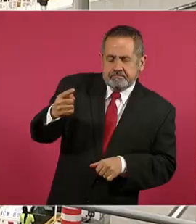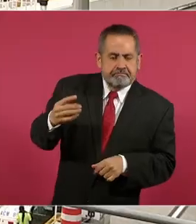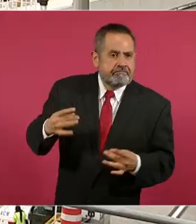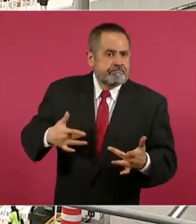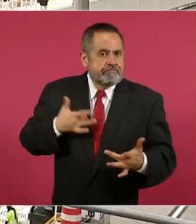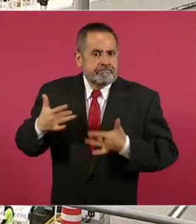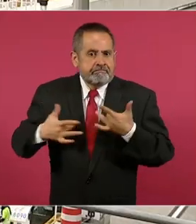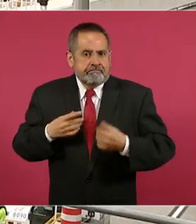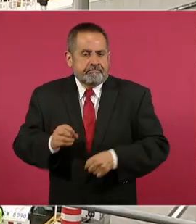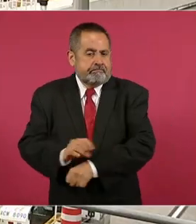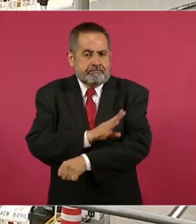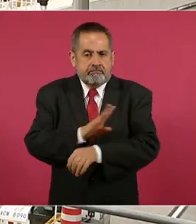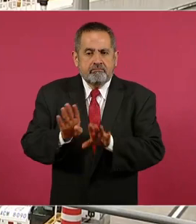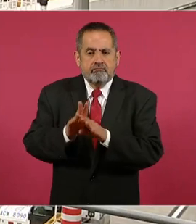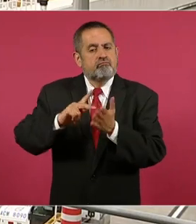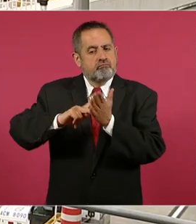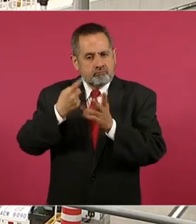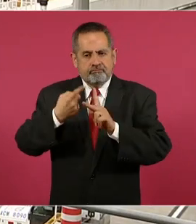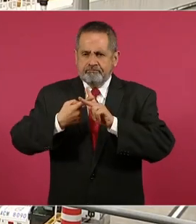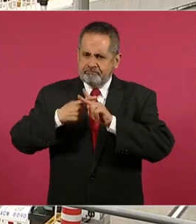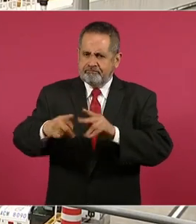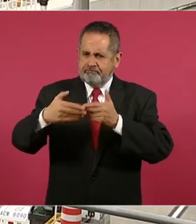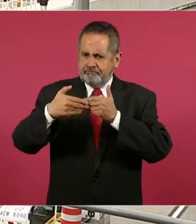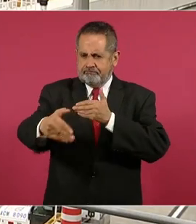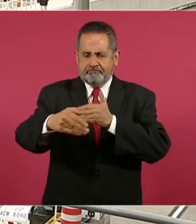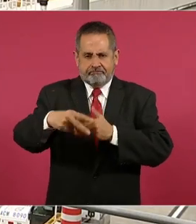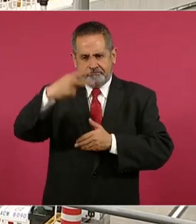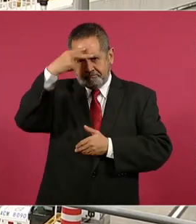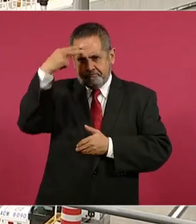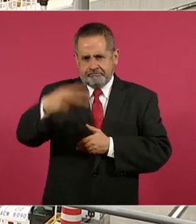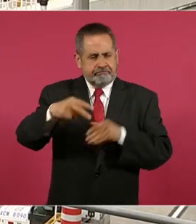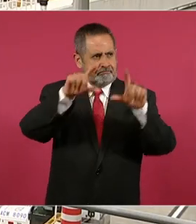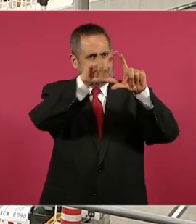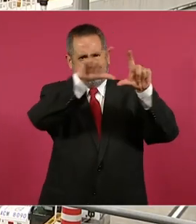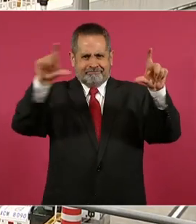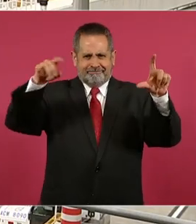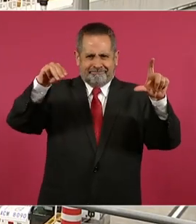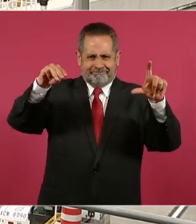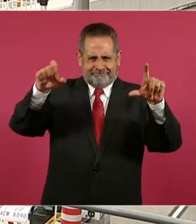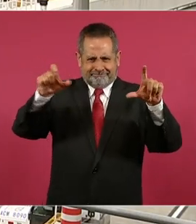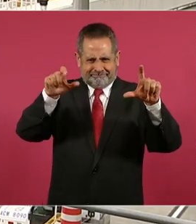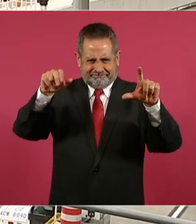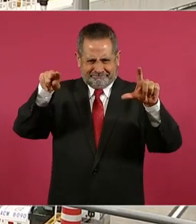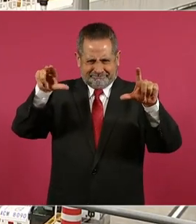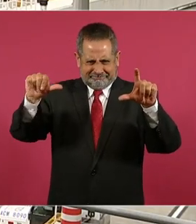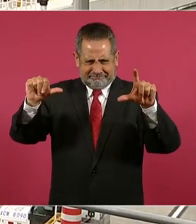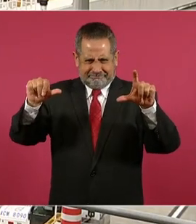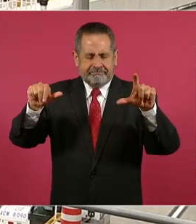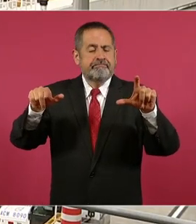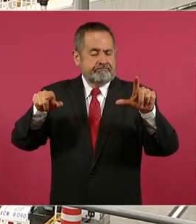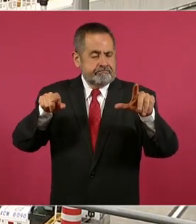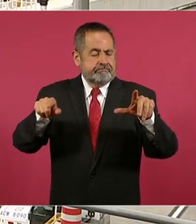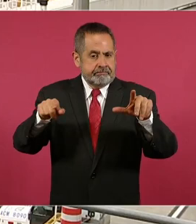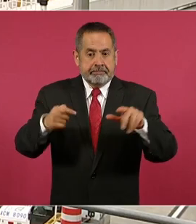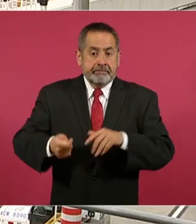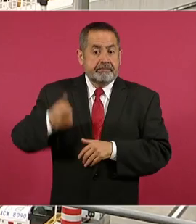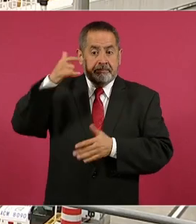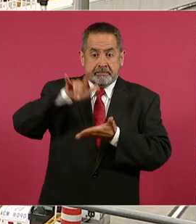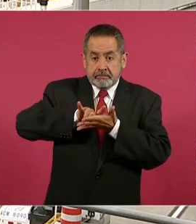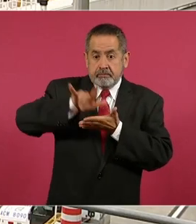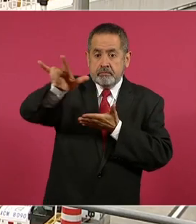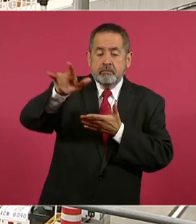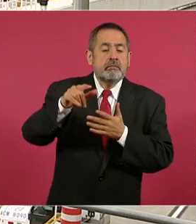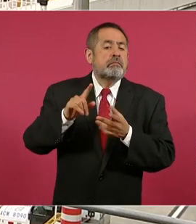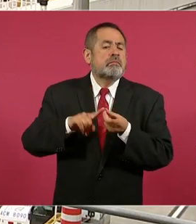optimismo el reinicio de las operaciones de Mexicana de Aviación. Este primer vuelo se realizará hacia